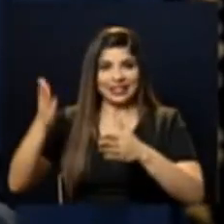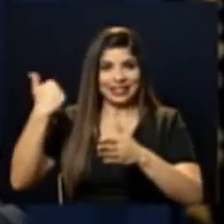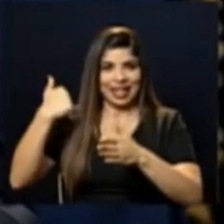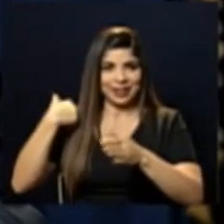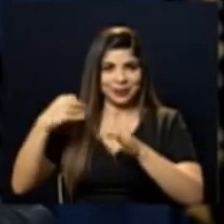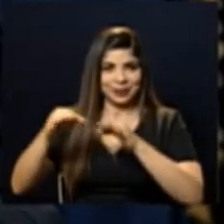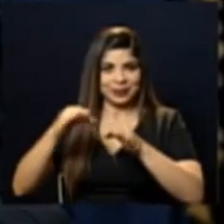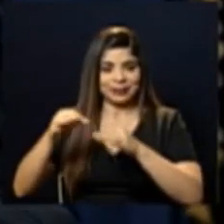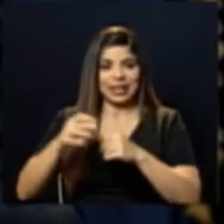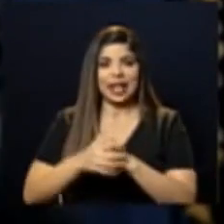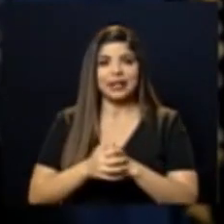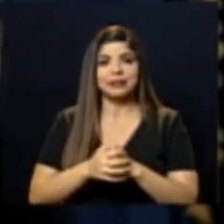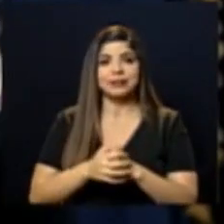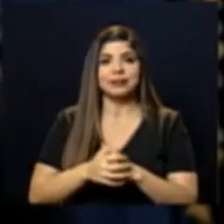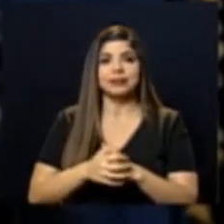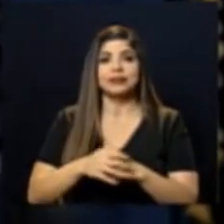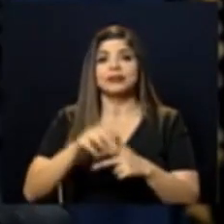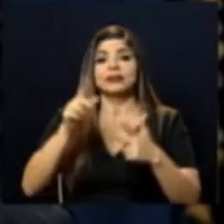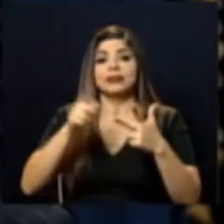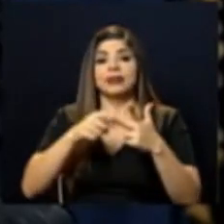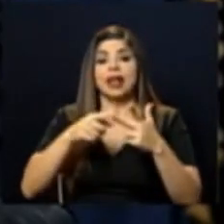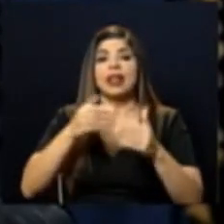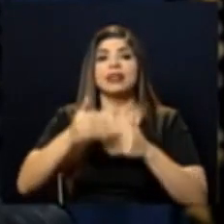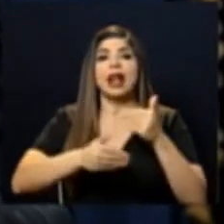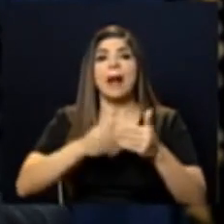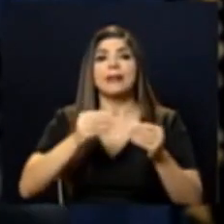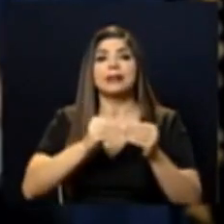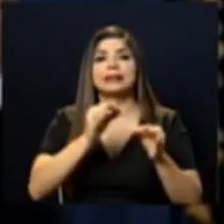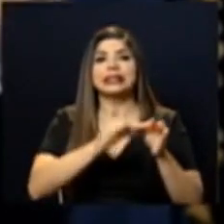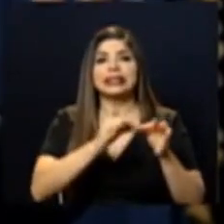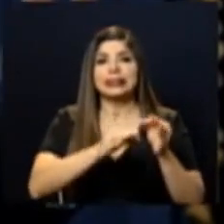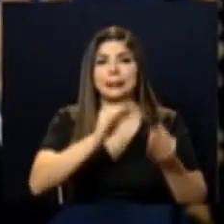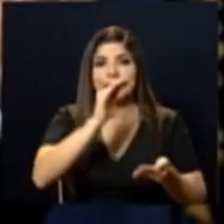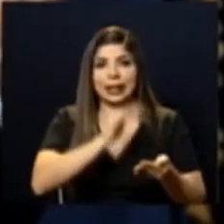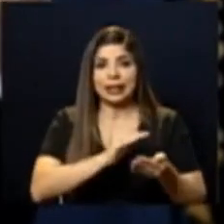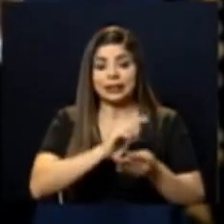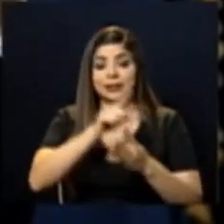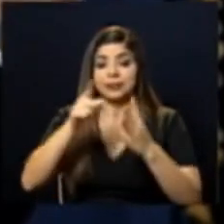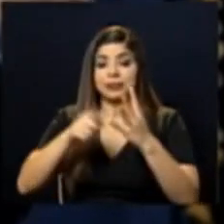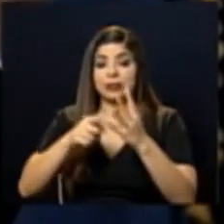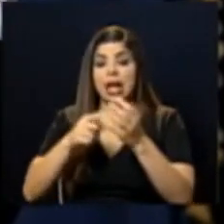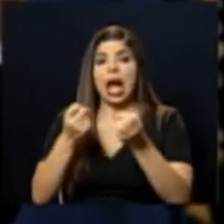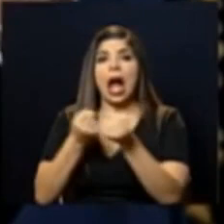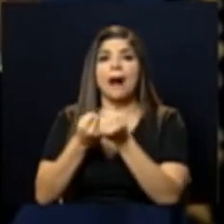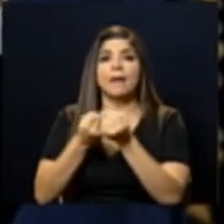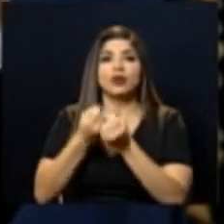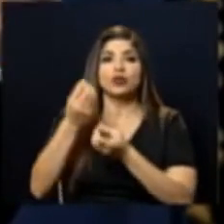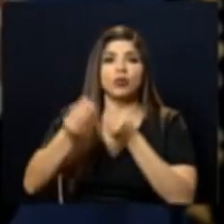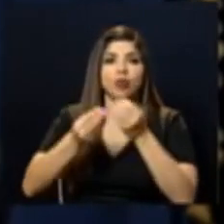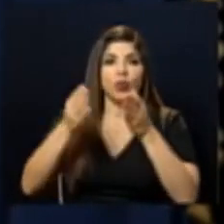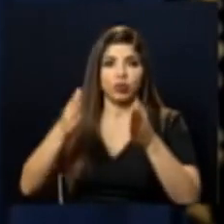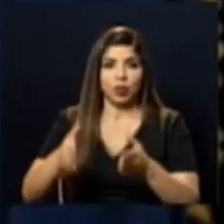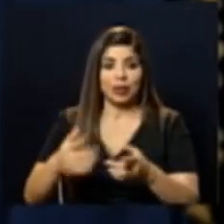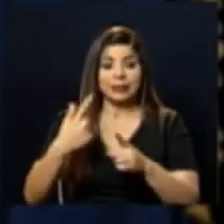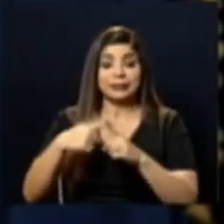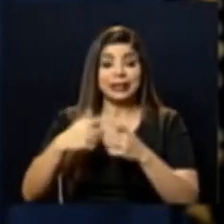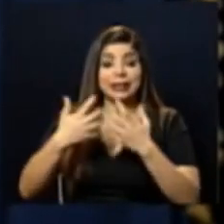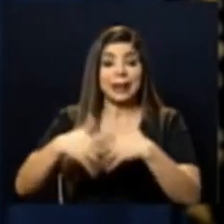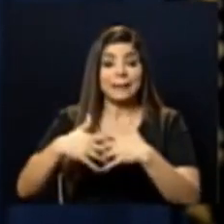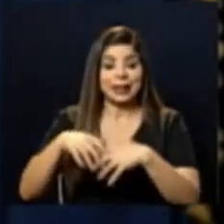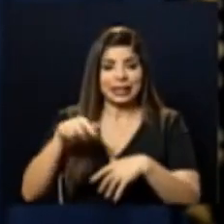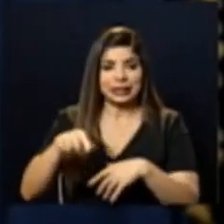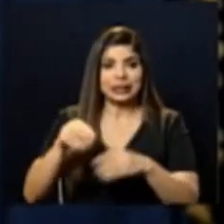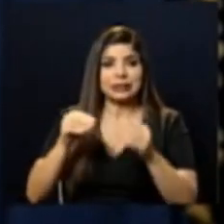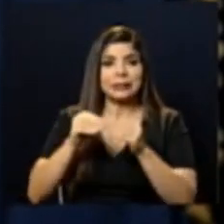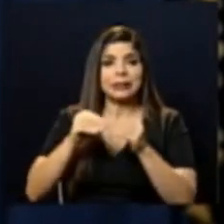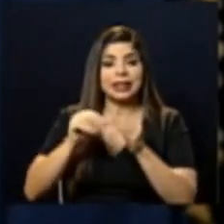referí, así como simplificación de trámites y apoyo al sector productivo y empresarial, con